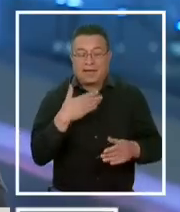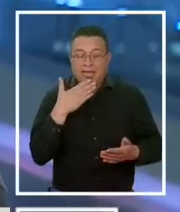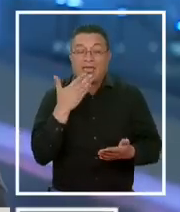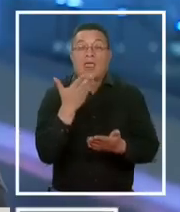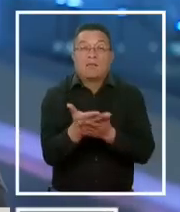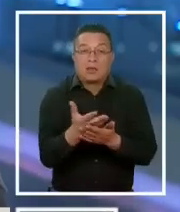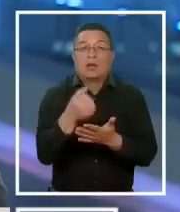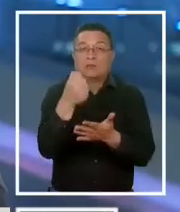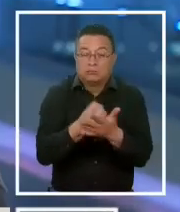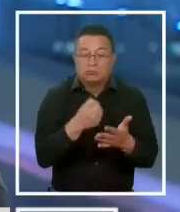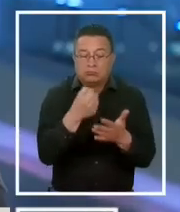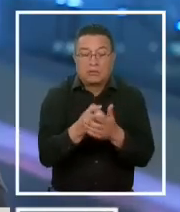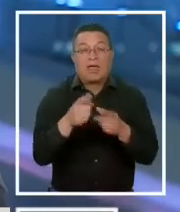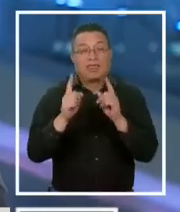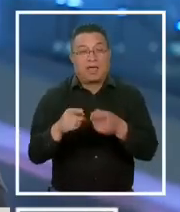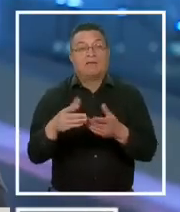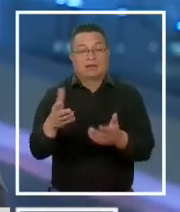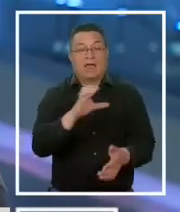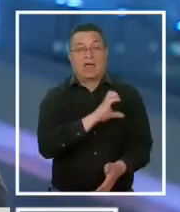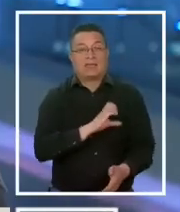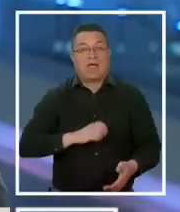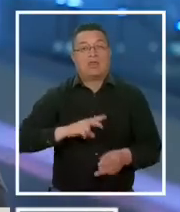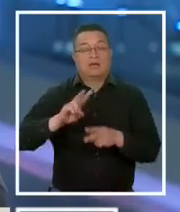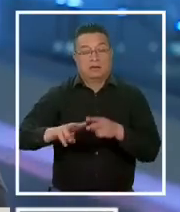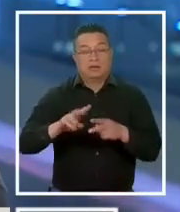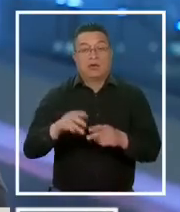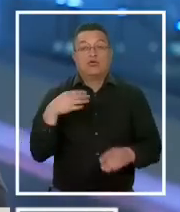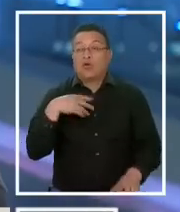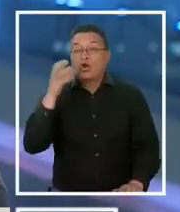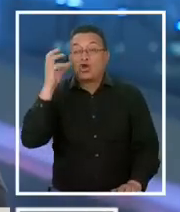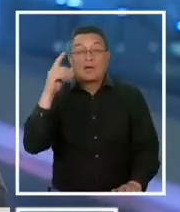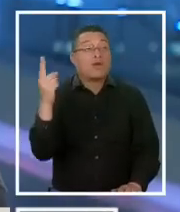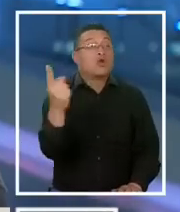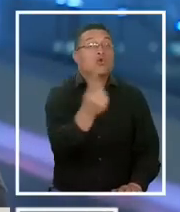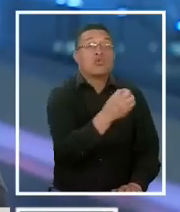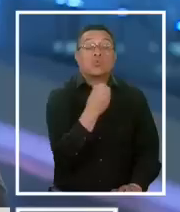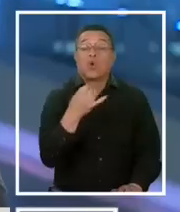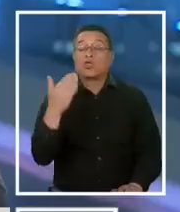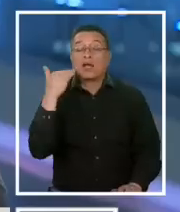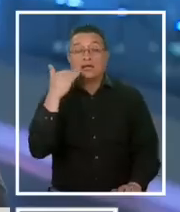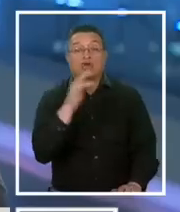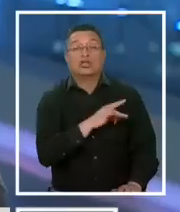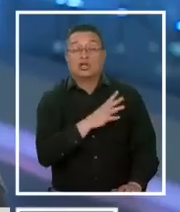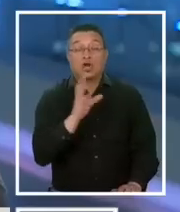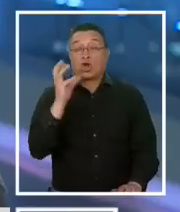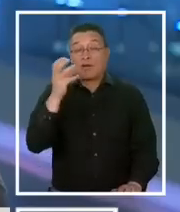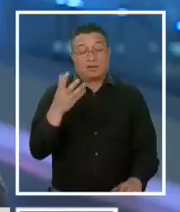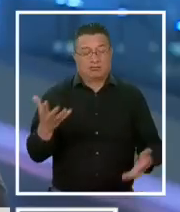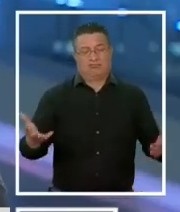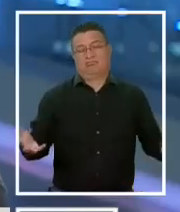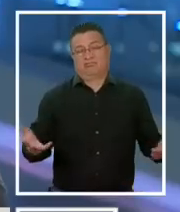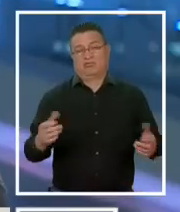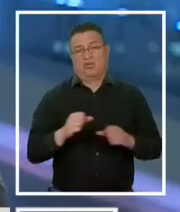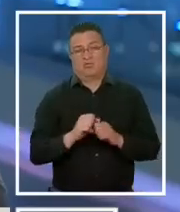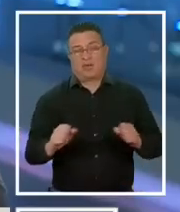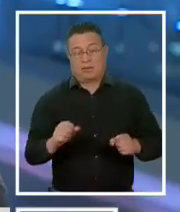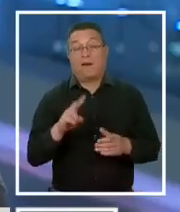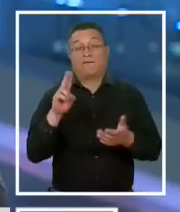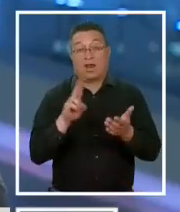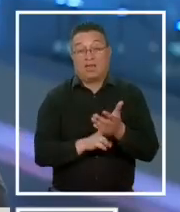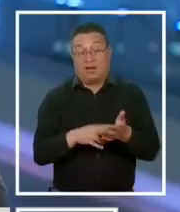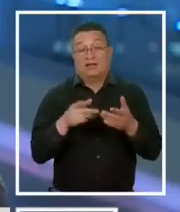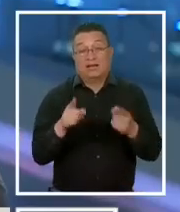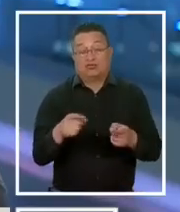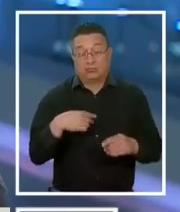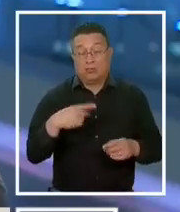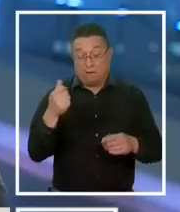insistimos tiene que ser satisfecha por el estado no podemos no saber cuántos niños hay en nuestro país y esto refleja que eso es una realidad por